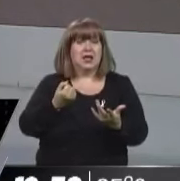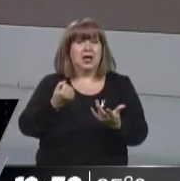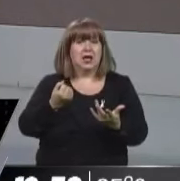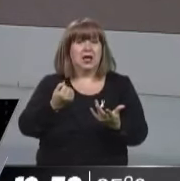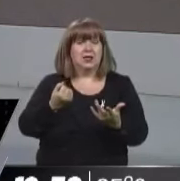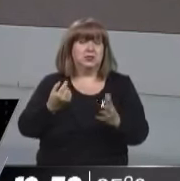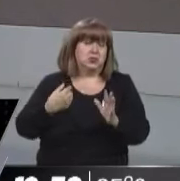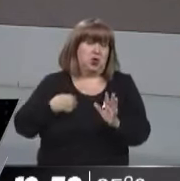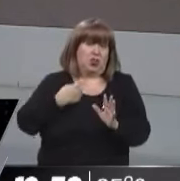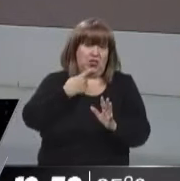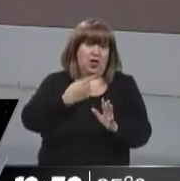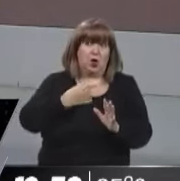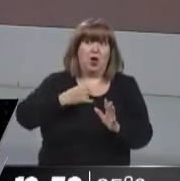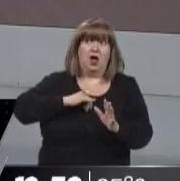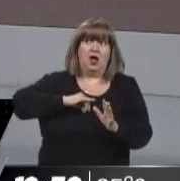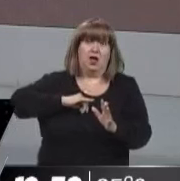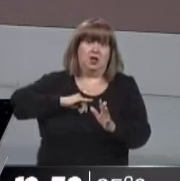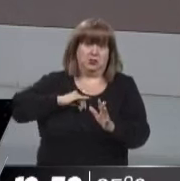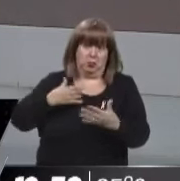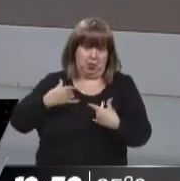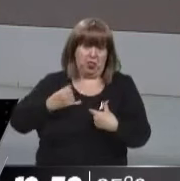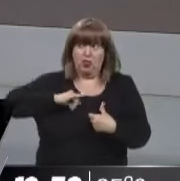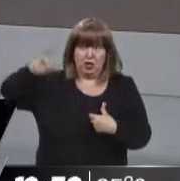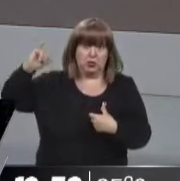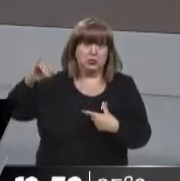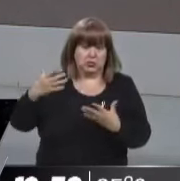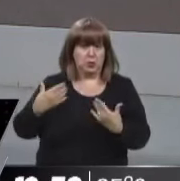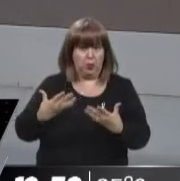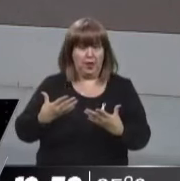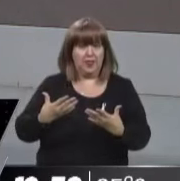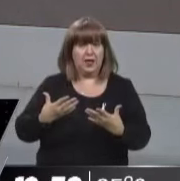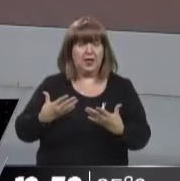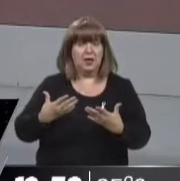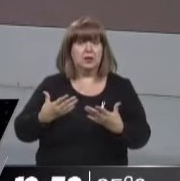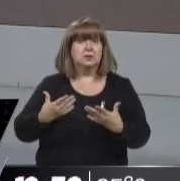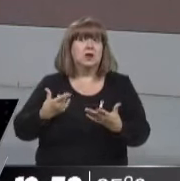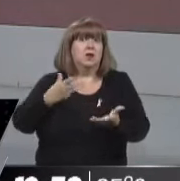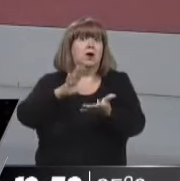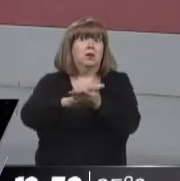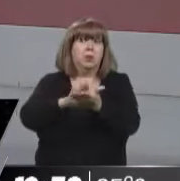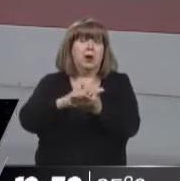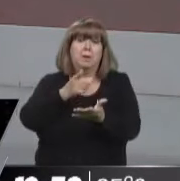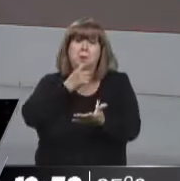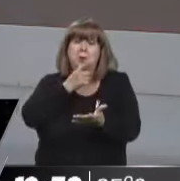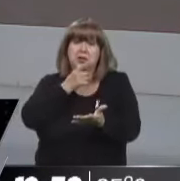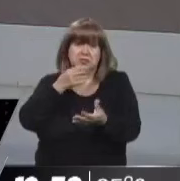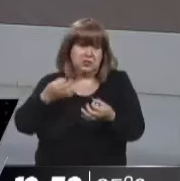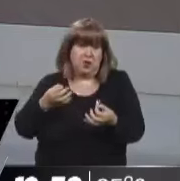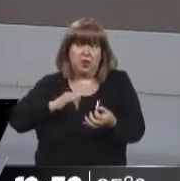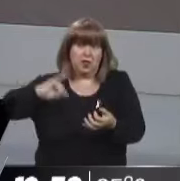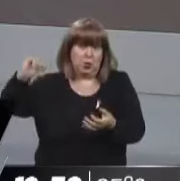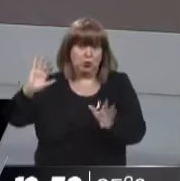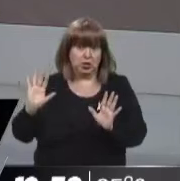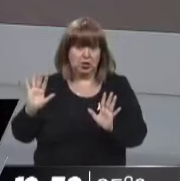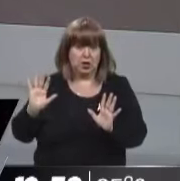para nada. Digo, es una persona en televisión abierta, en un canal de aire, diciendo que el presidente es corrupto sin ningún tipo de prueba. Claro. Me parece como mínimo por lo